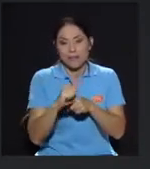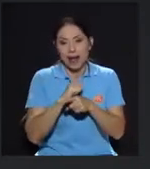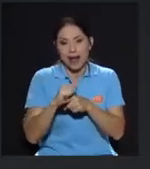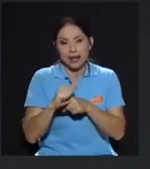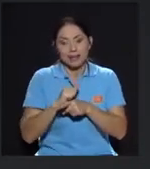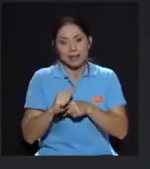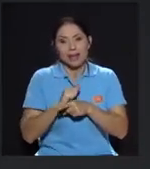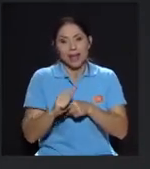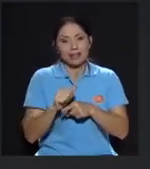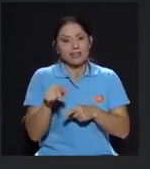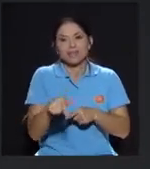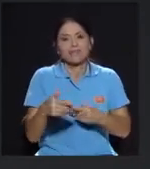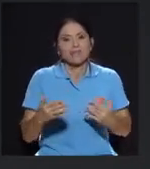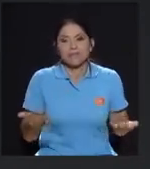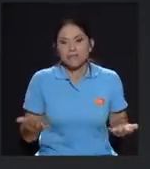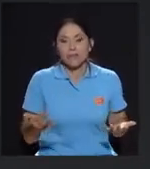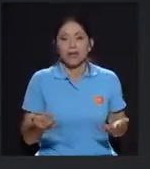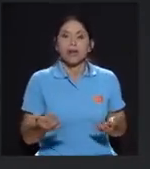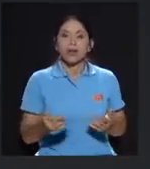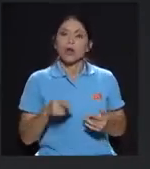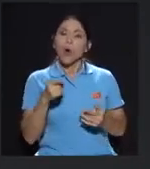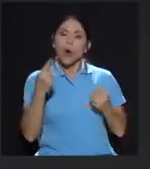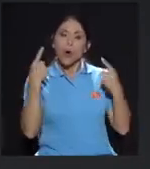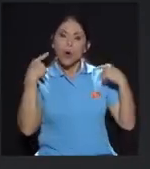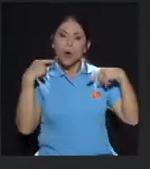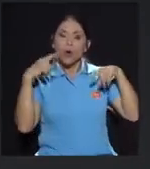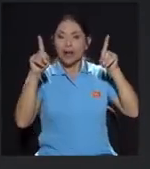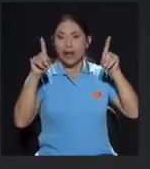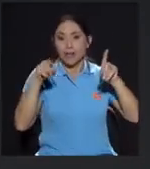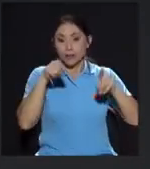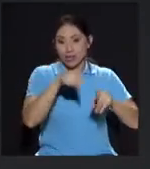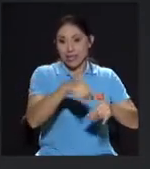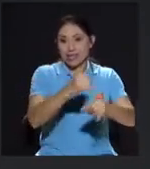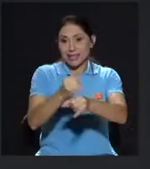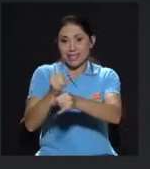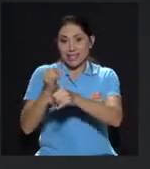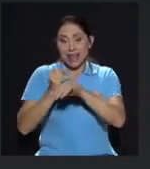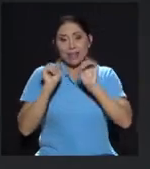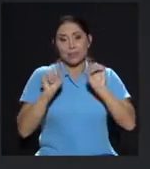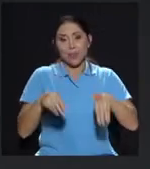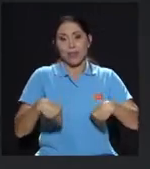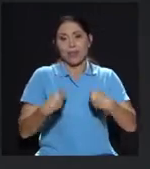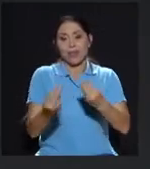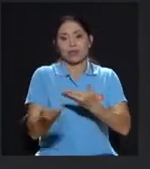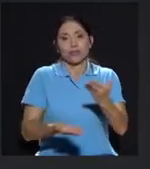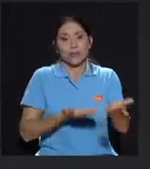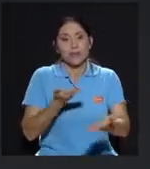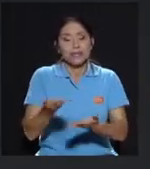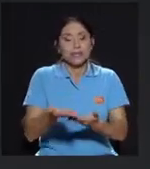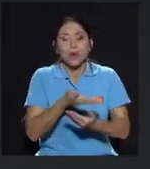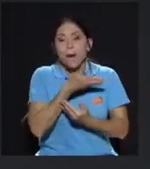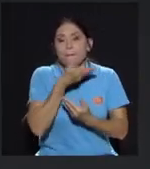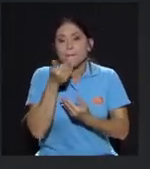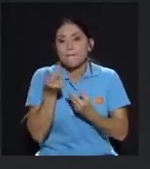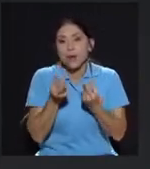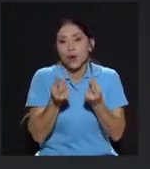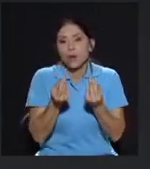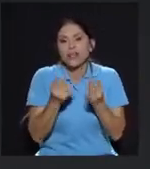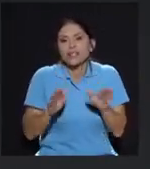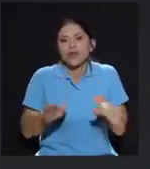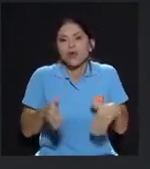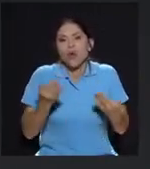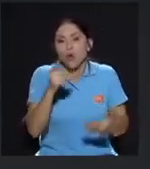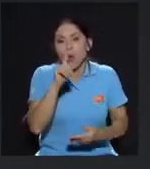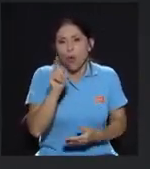prácticas es como logramos que estas entidades podamos ofrecer un servicio al mejor precio y